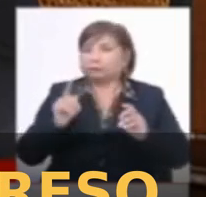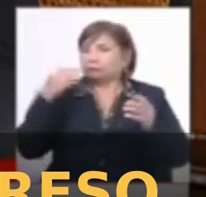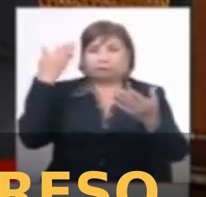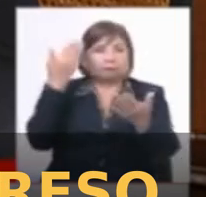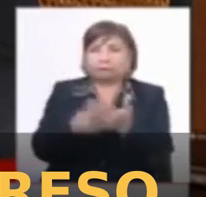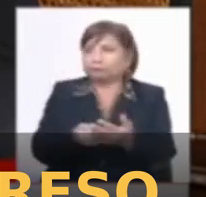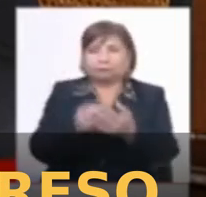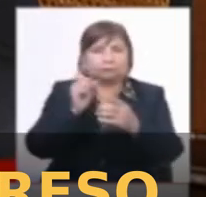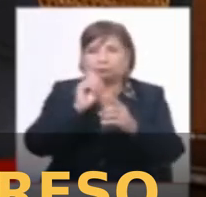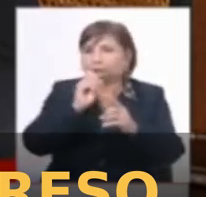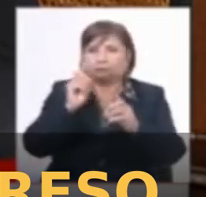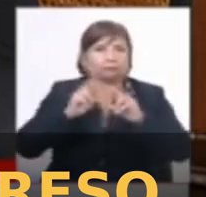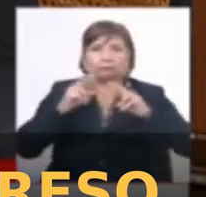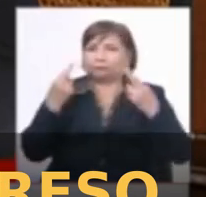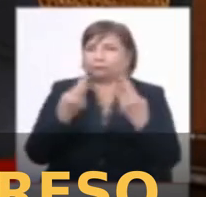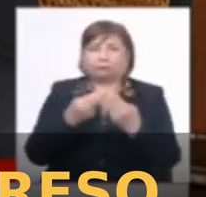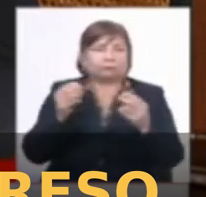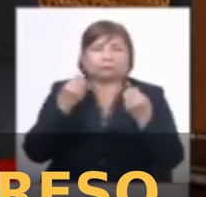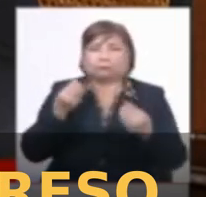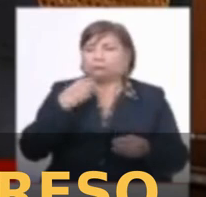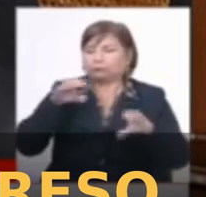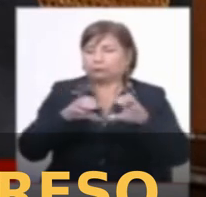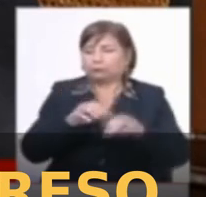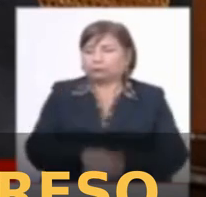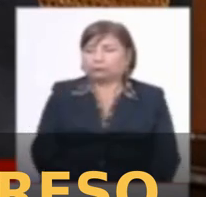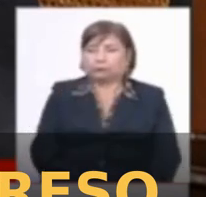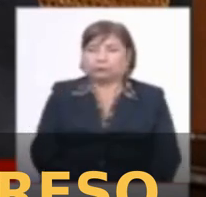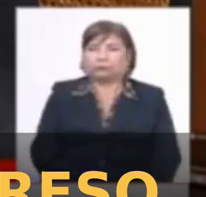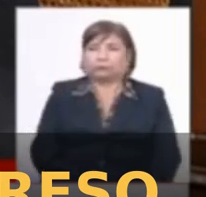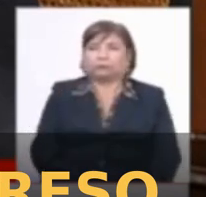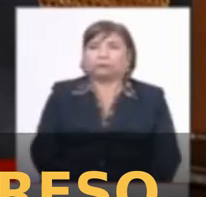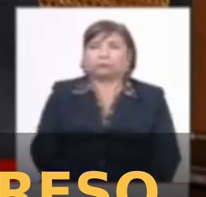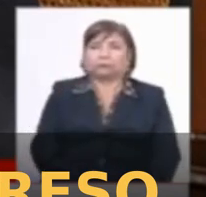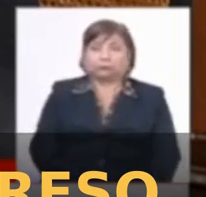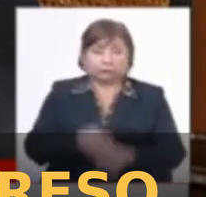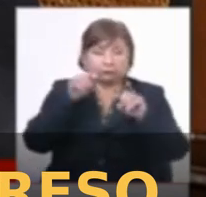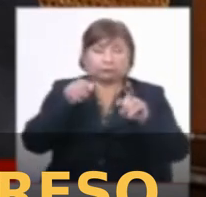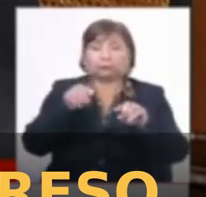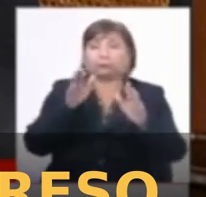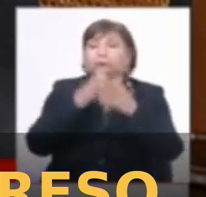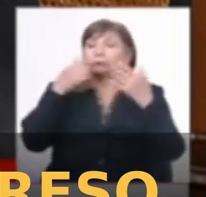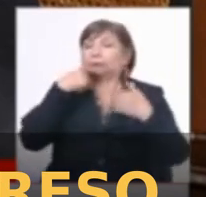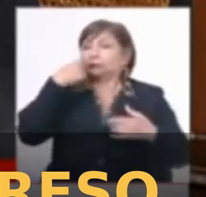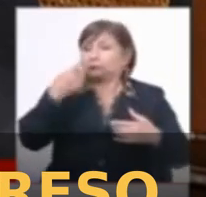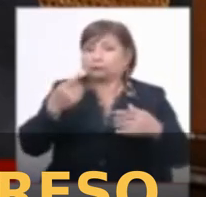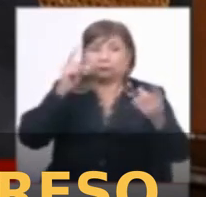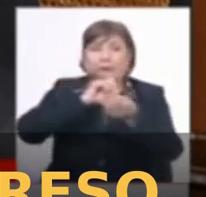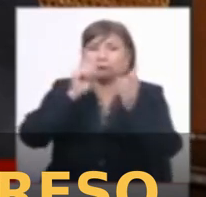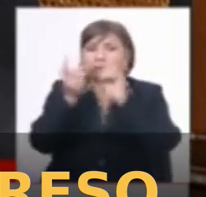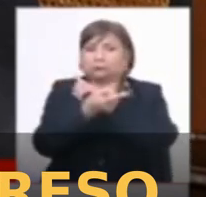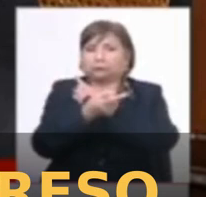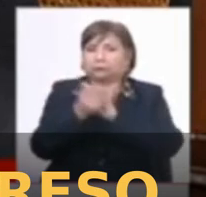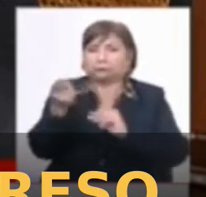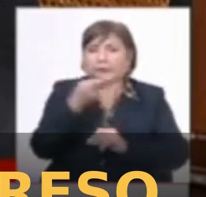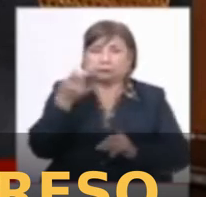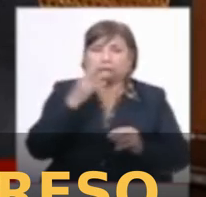asistió a la reunión debido a este hecho. Ya se habían dado intercambios entre